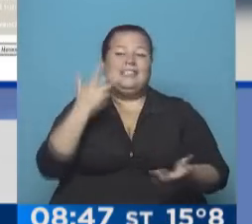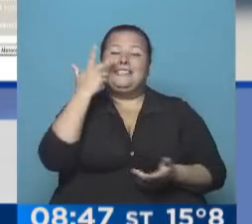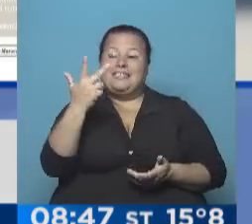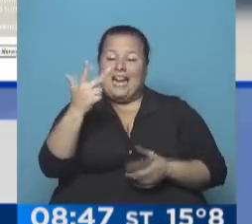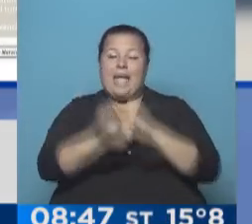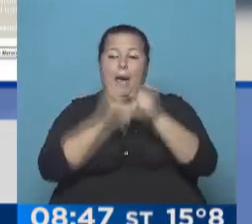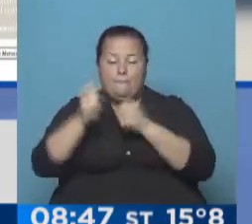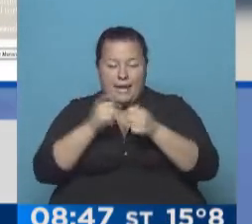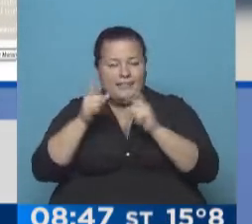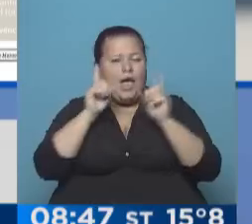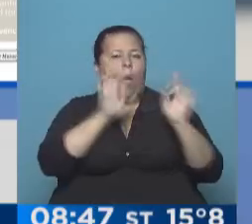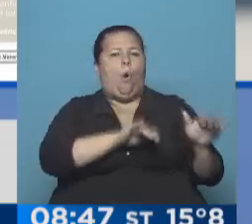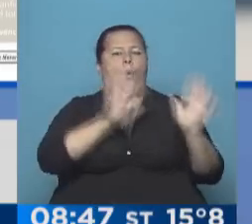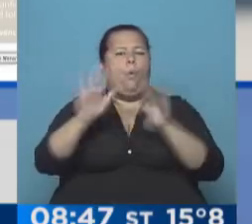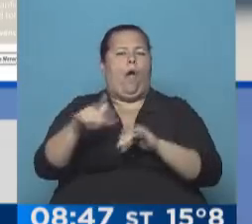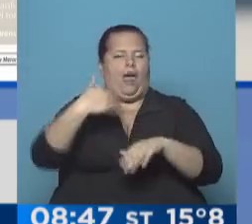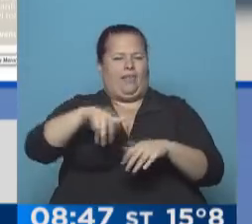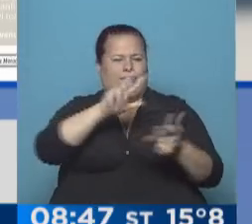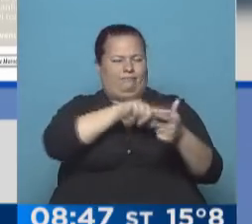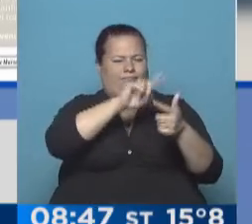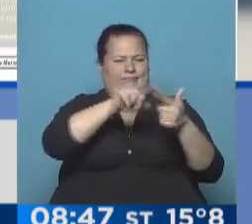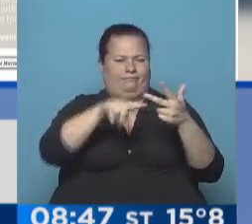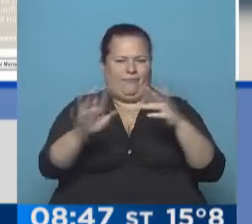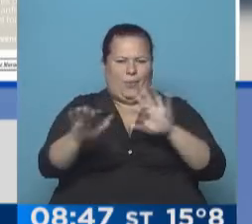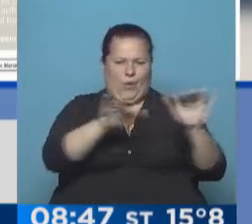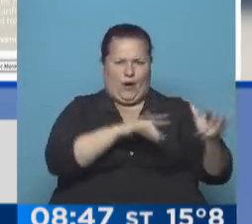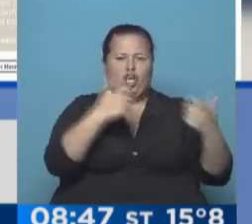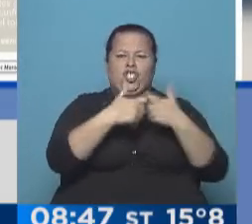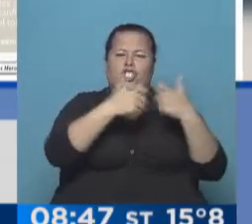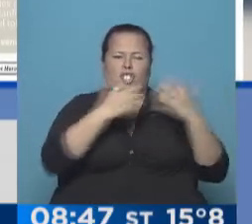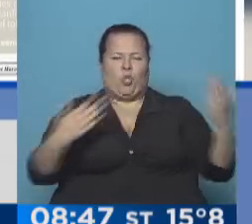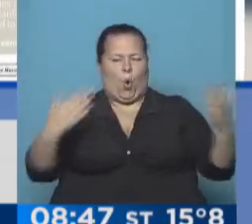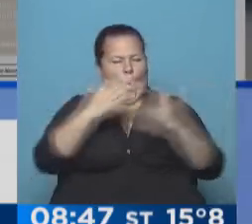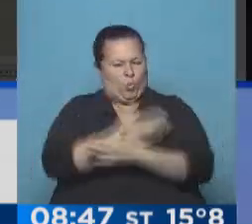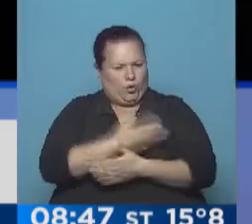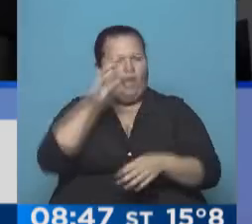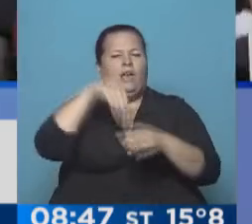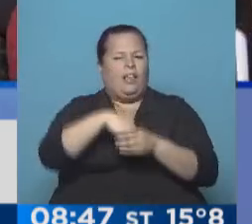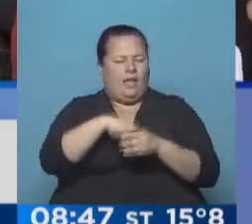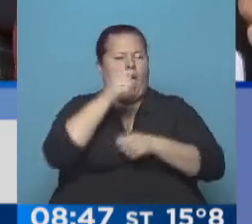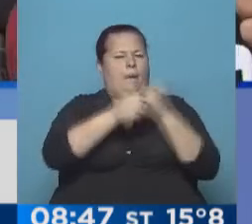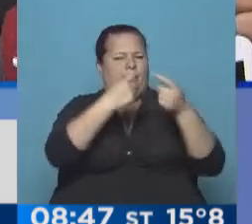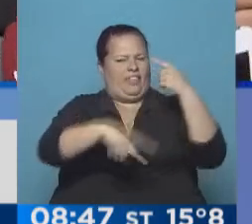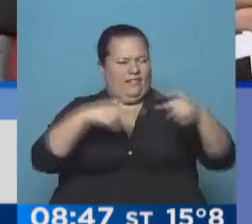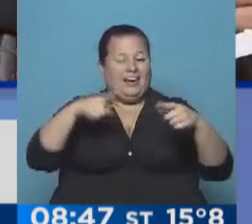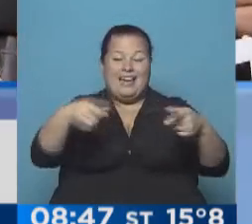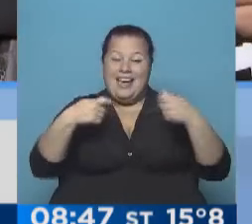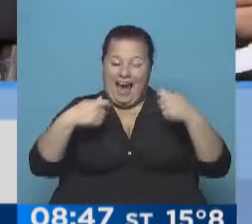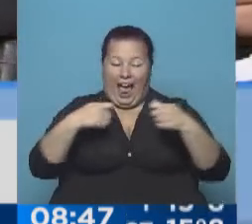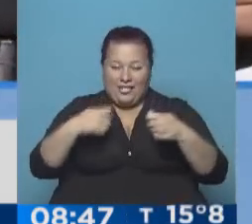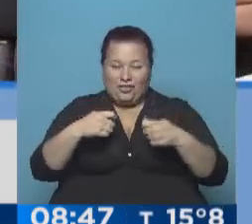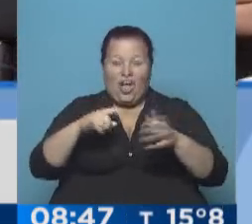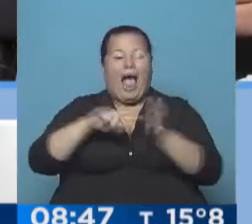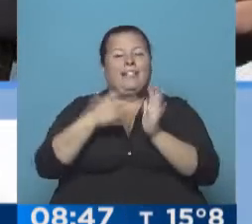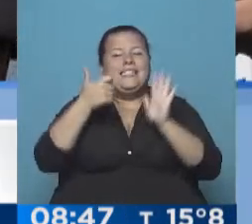esas empresas tienen el mismo domicilio. Hay socios que están cruzados, que participan en las distintas empresas. Ahí se gastó la